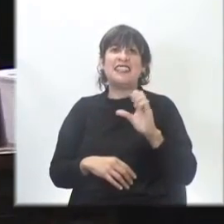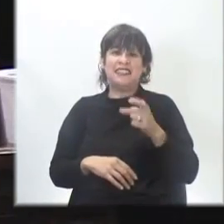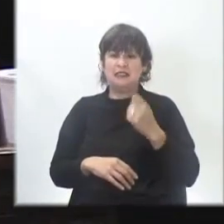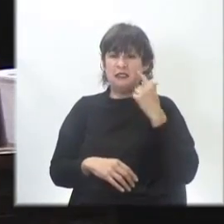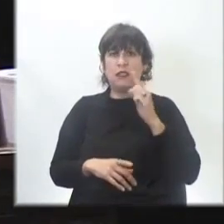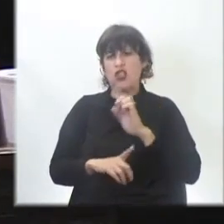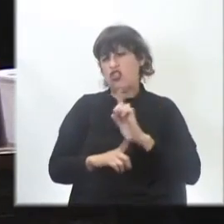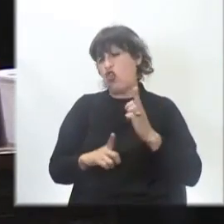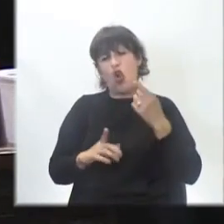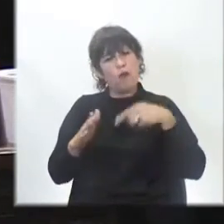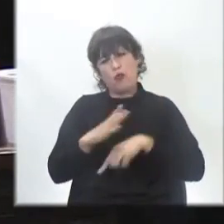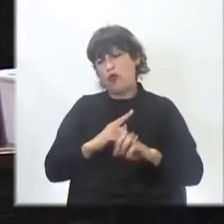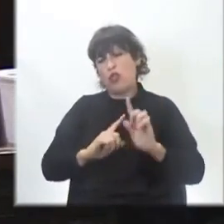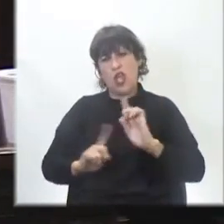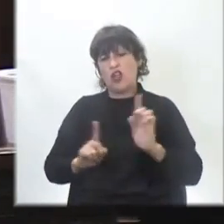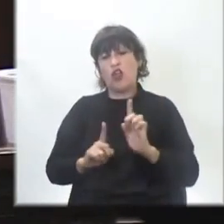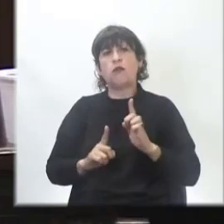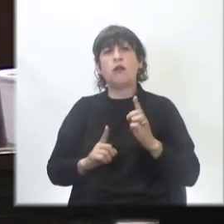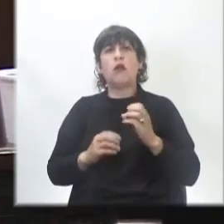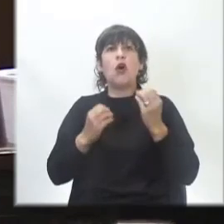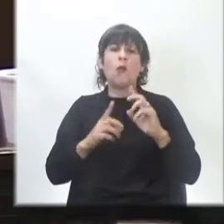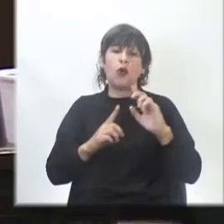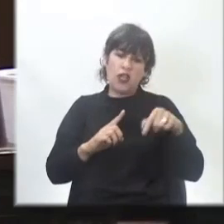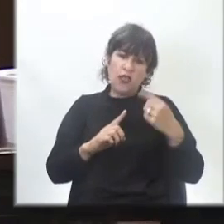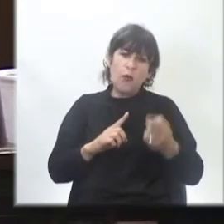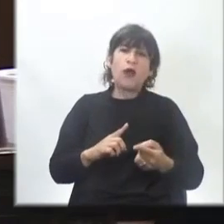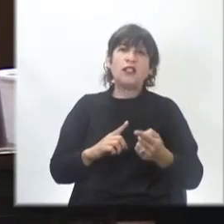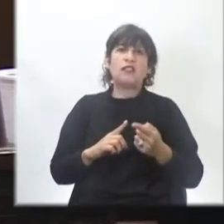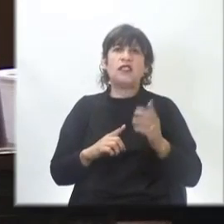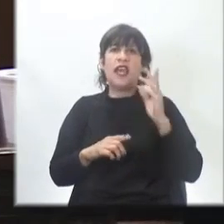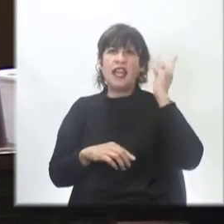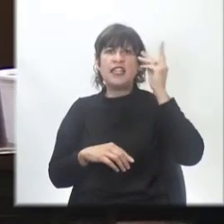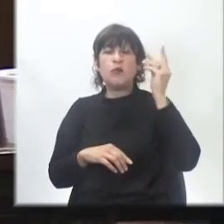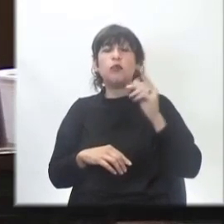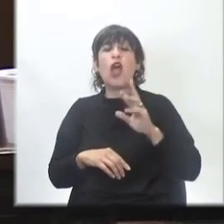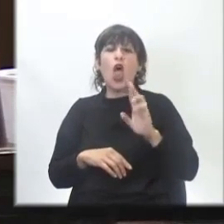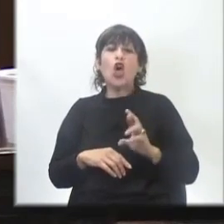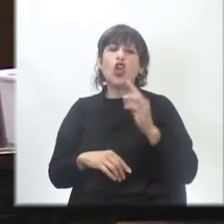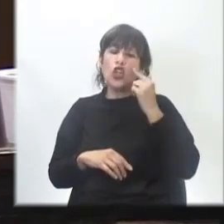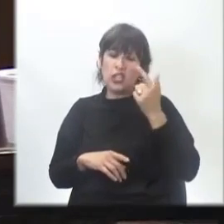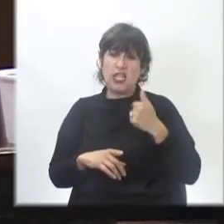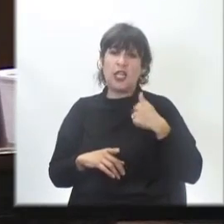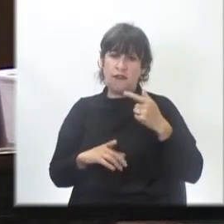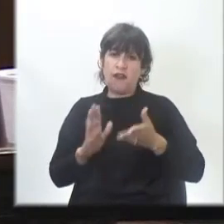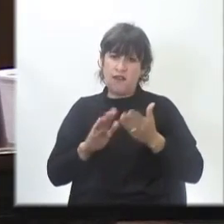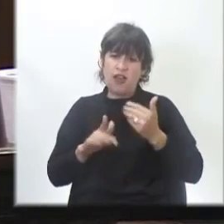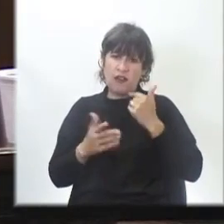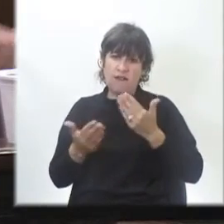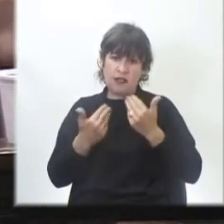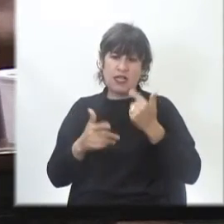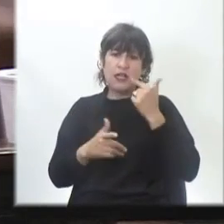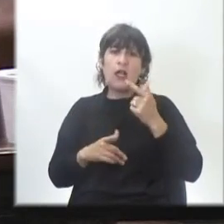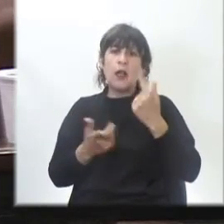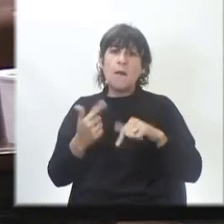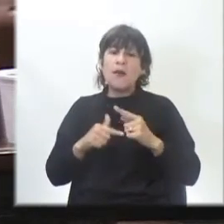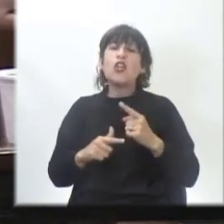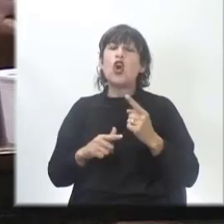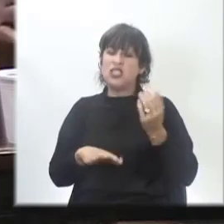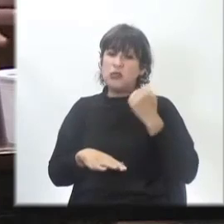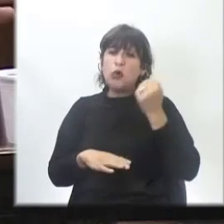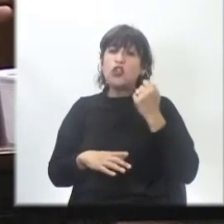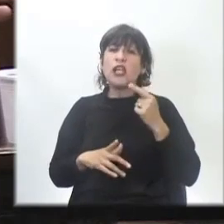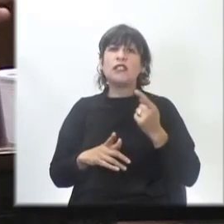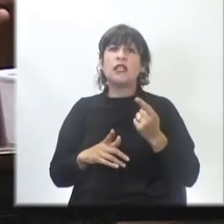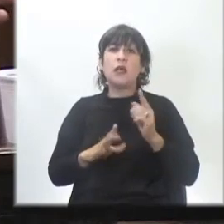en profundidad porque lo va a abordar luego el diputado Rodríguez, pero creo que es importante poder colocarlo.